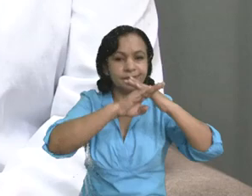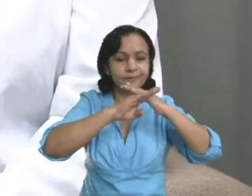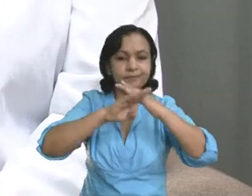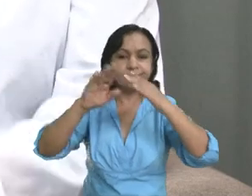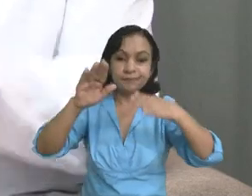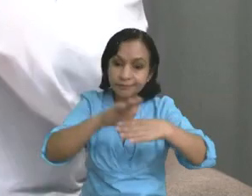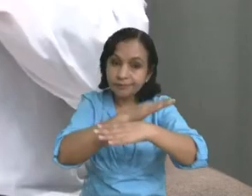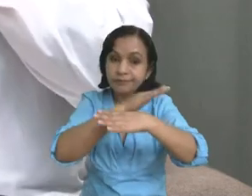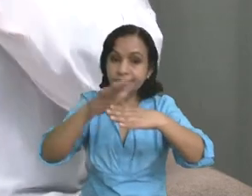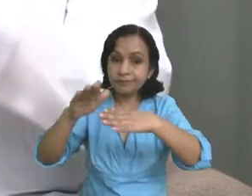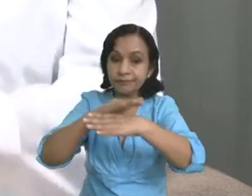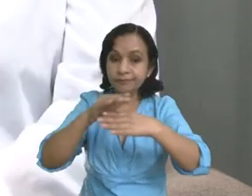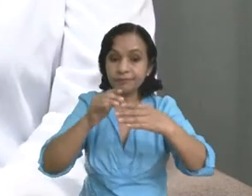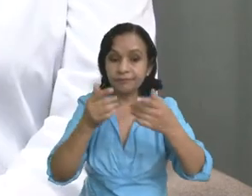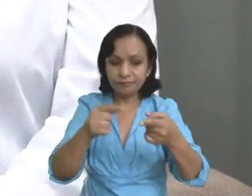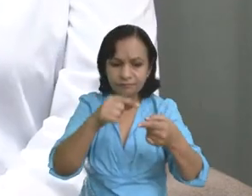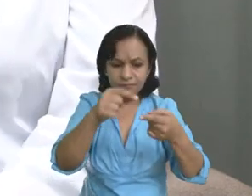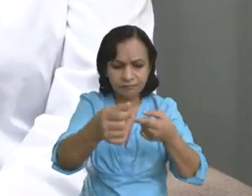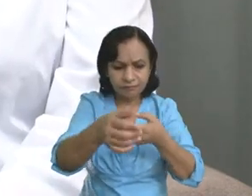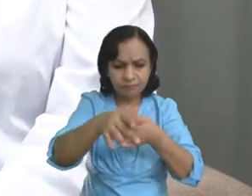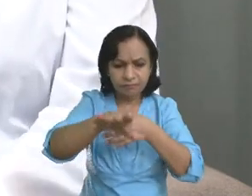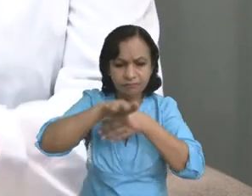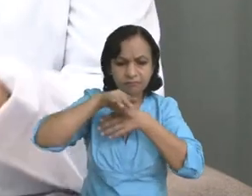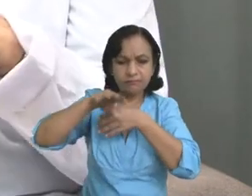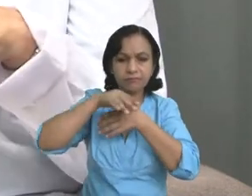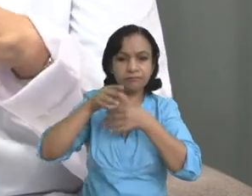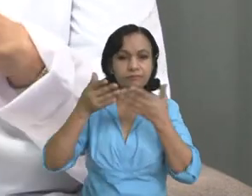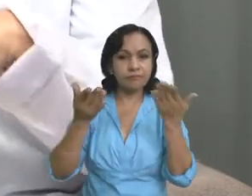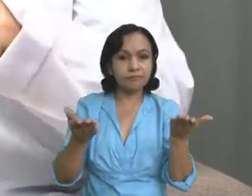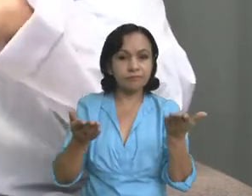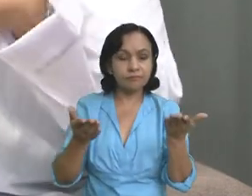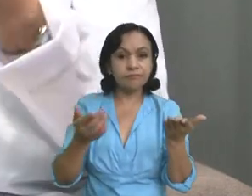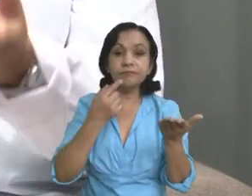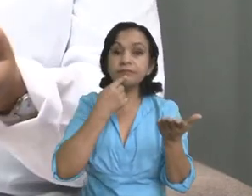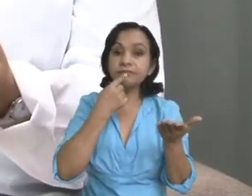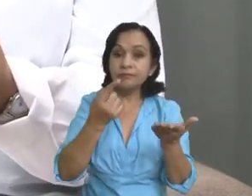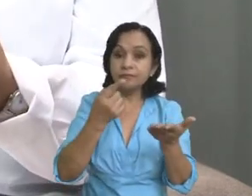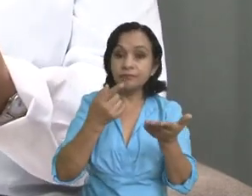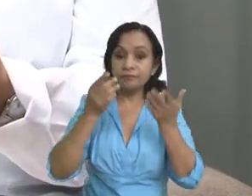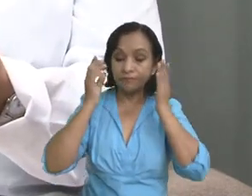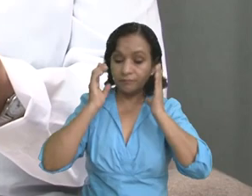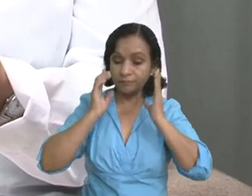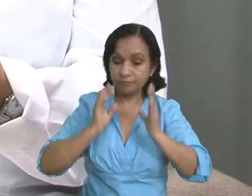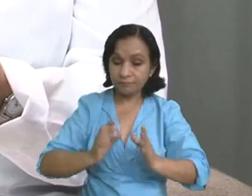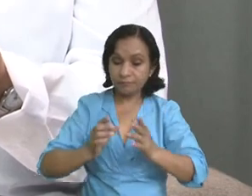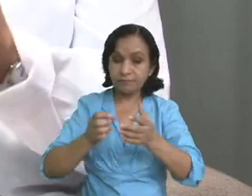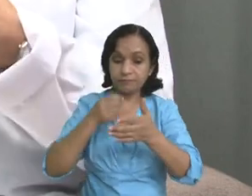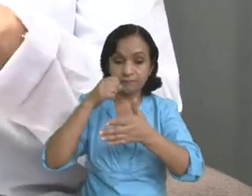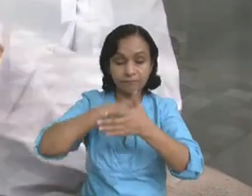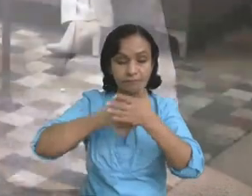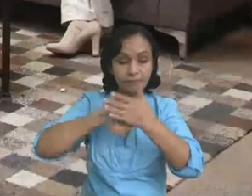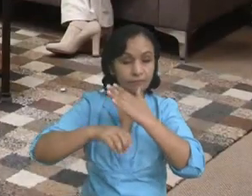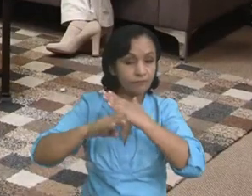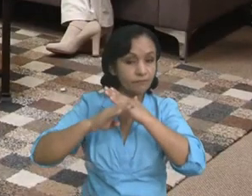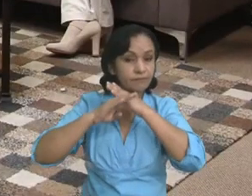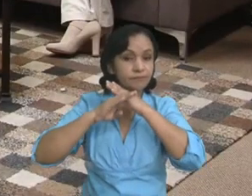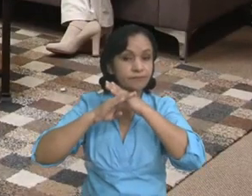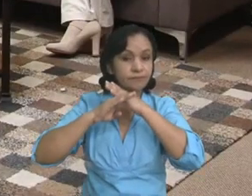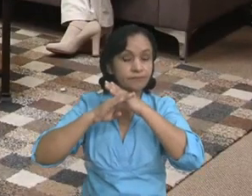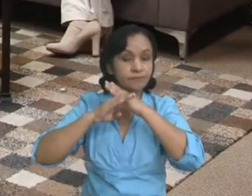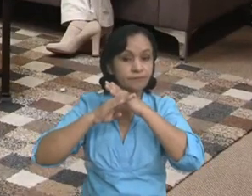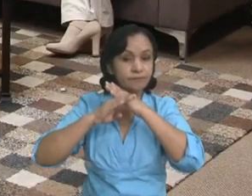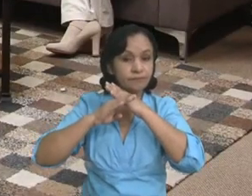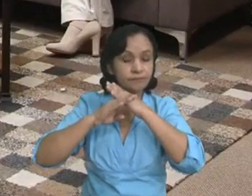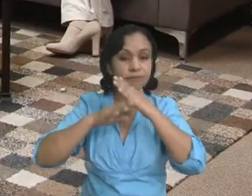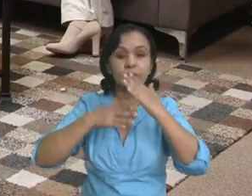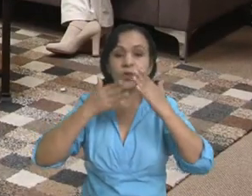diferentes virus. Y también inhibe, además de, digamos, fortalecer el sistema inmune ante esa infección, también inhibe la